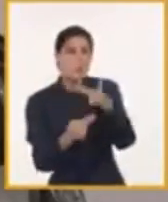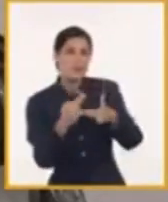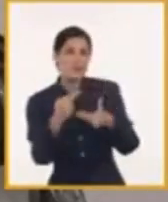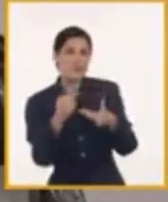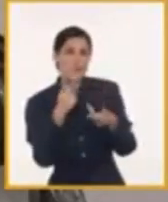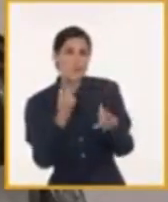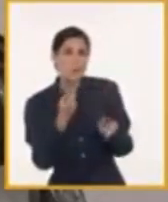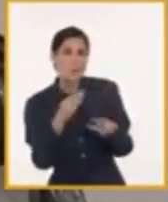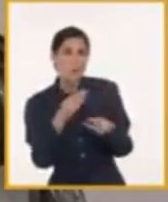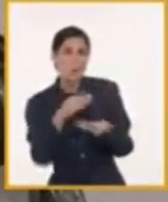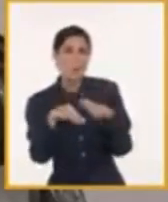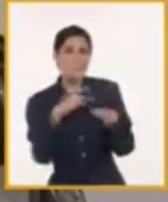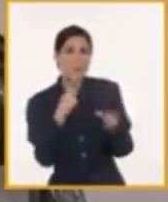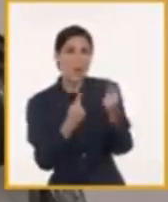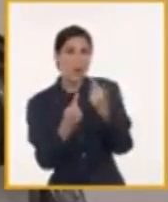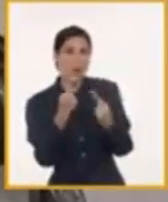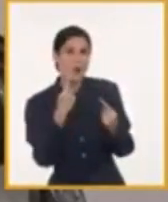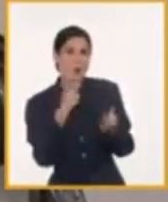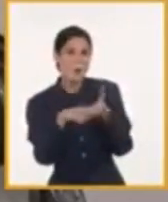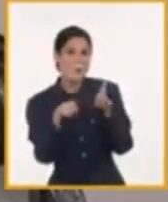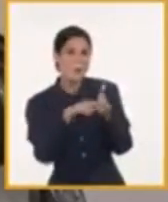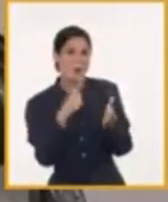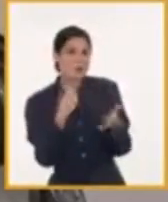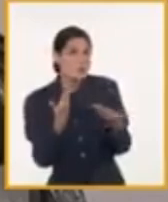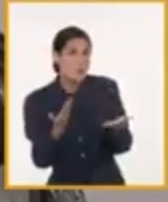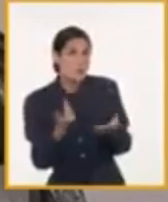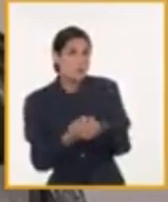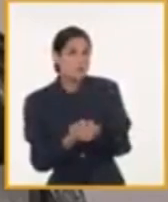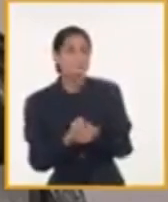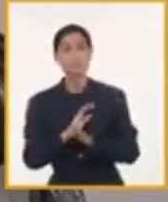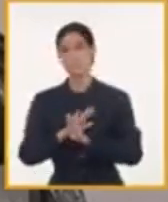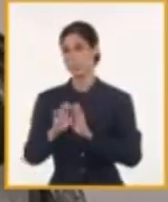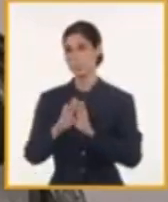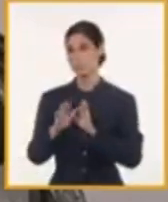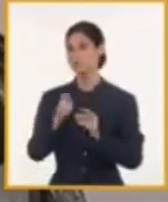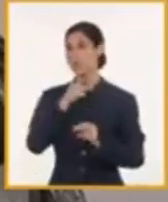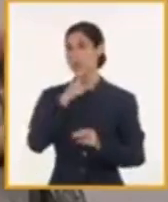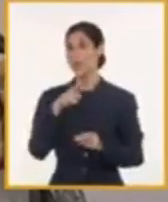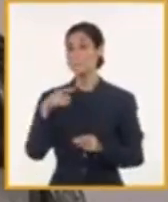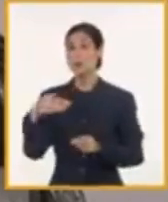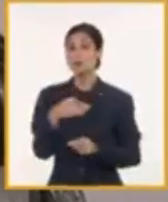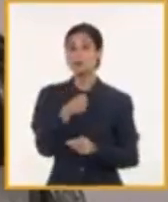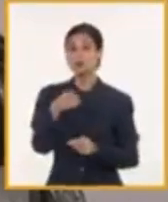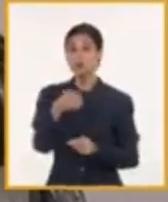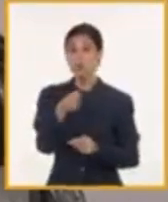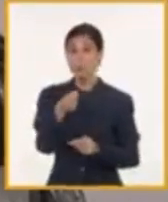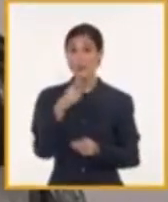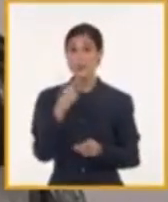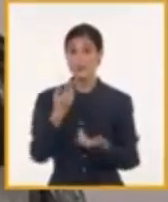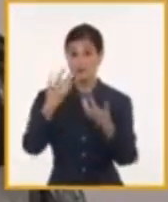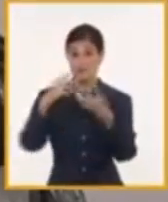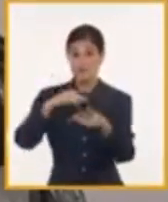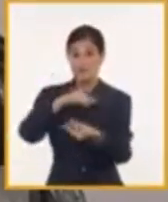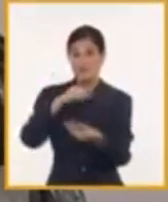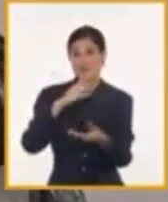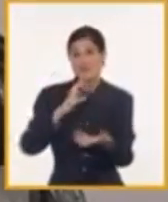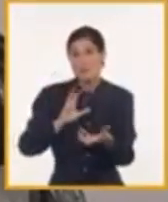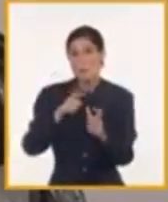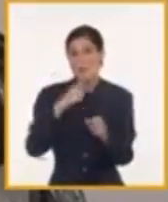decía, en estos momentos la matriz estratégica de la acuicultura cambió a partir de esas propias